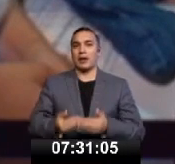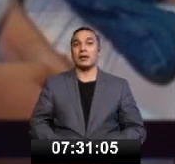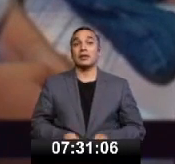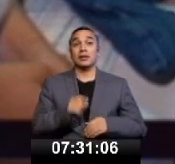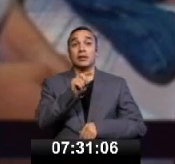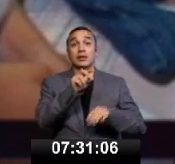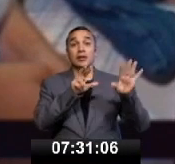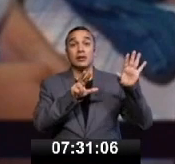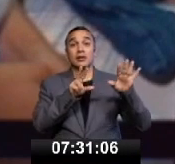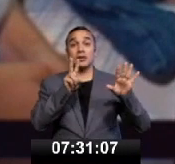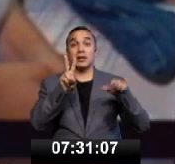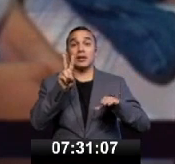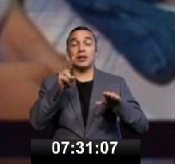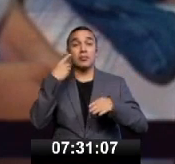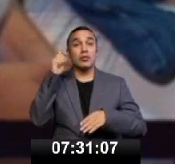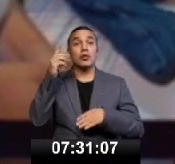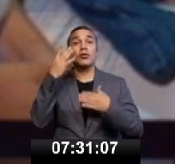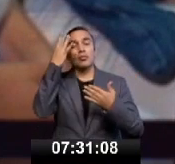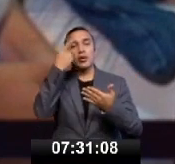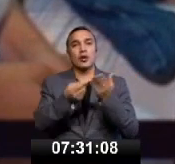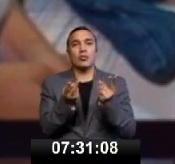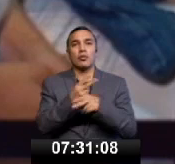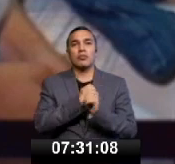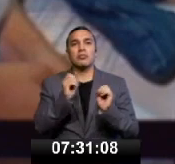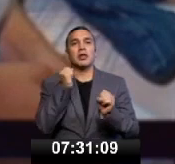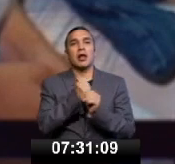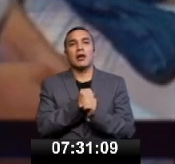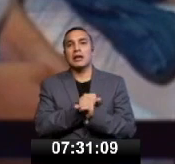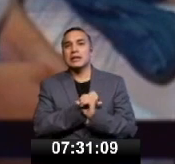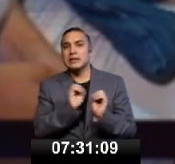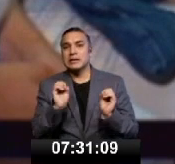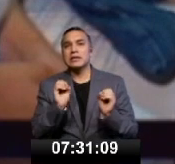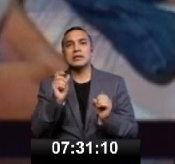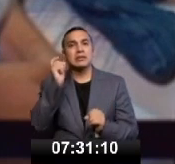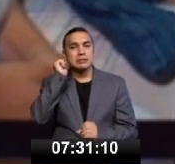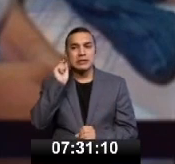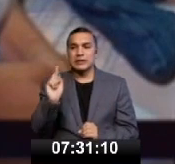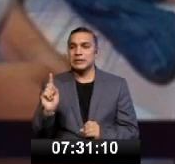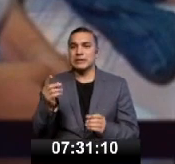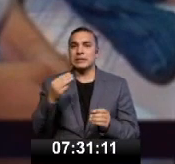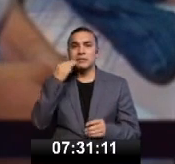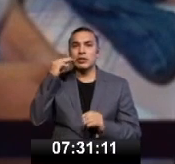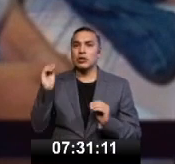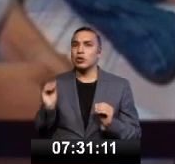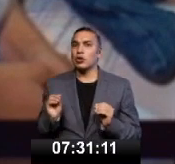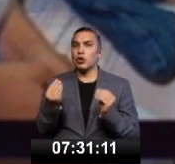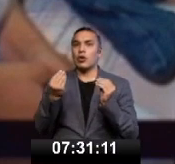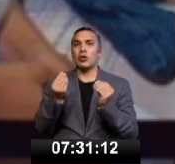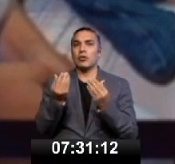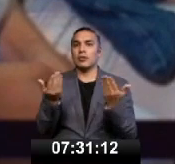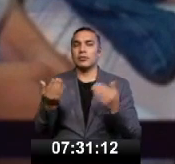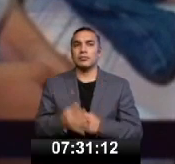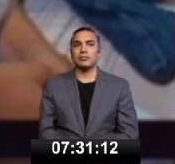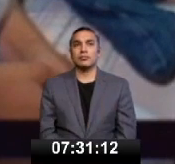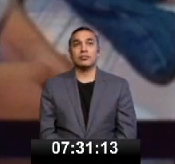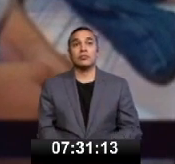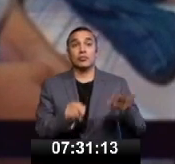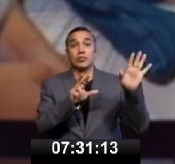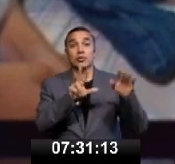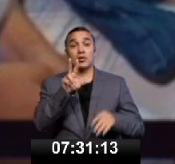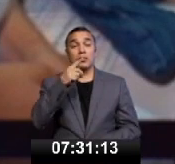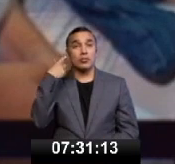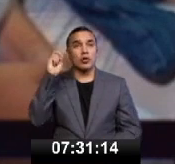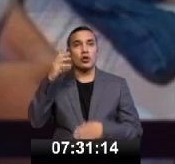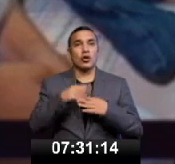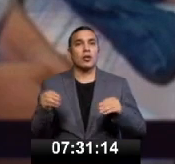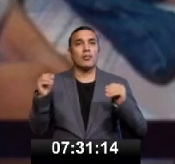187 millones por falta de actividad productiva, desempleo y brechas entre mujeres que fueron madres adolescentes y madres adultas, y 83 millones de